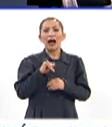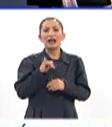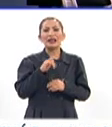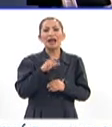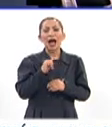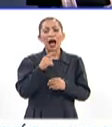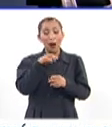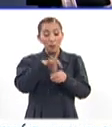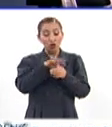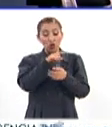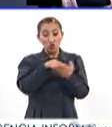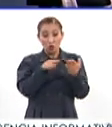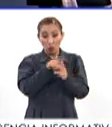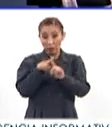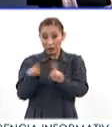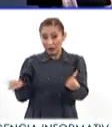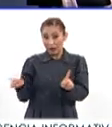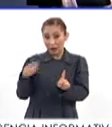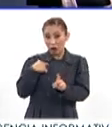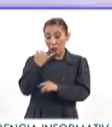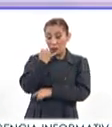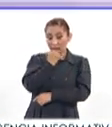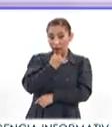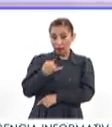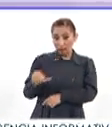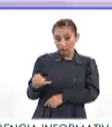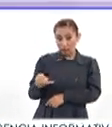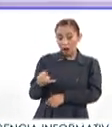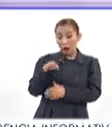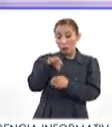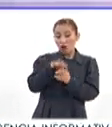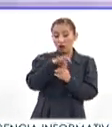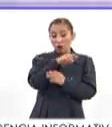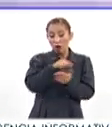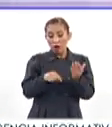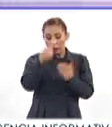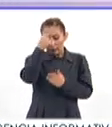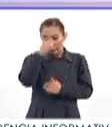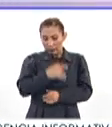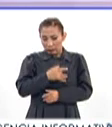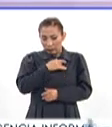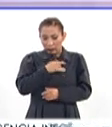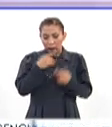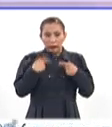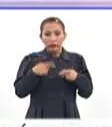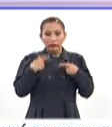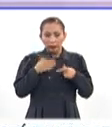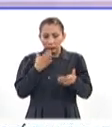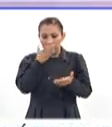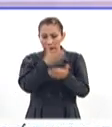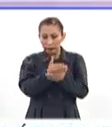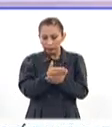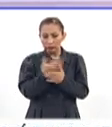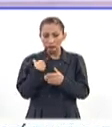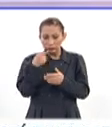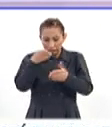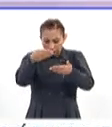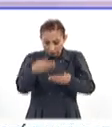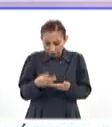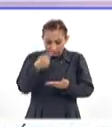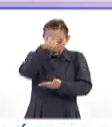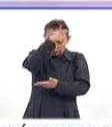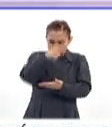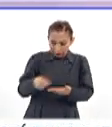El voto nulo es distinto a la abstención. Es decir, el voto nulo es consciente la persona de que va a ir a la casilla y va a